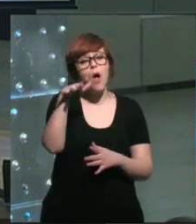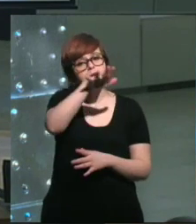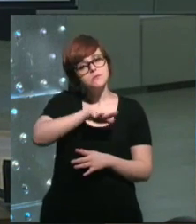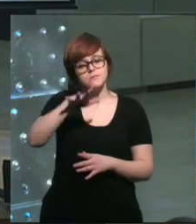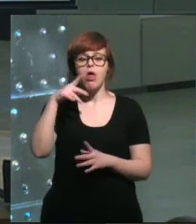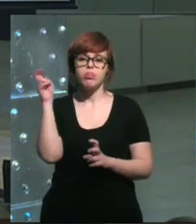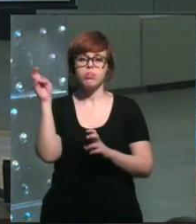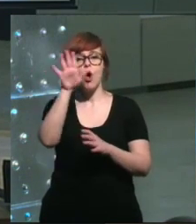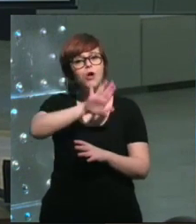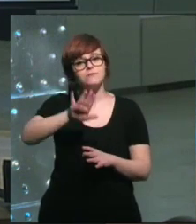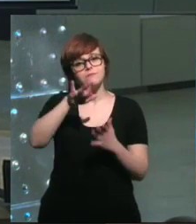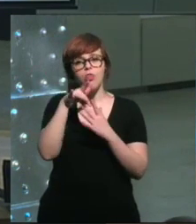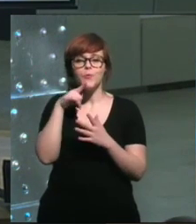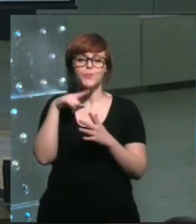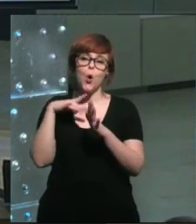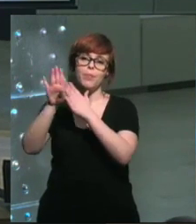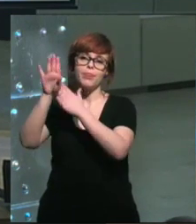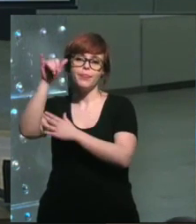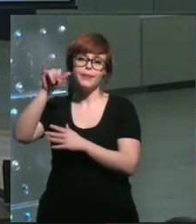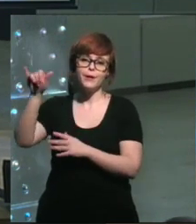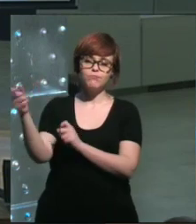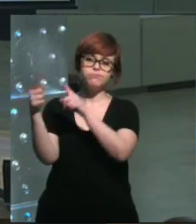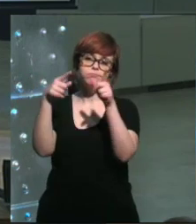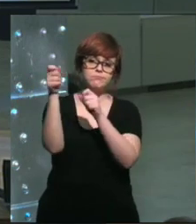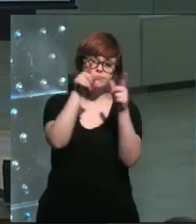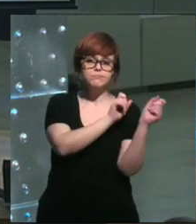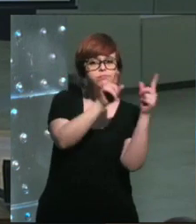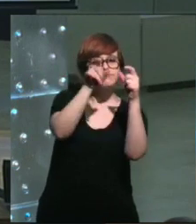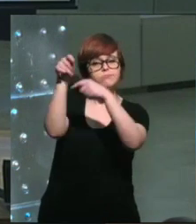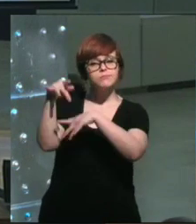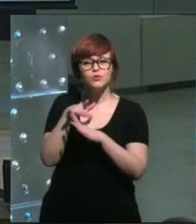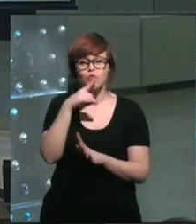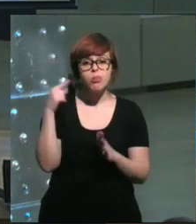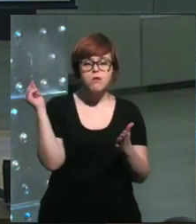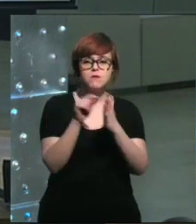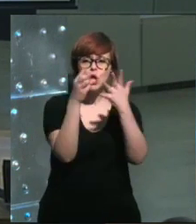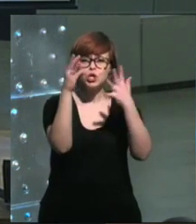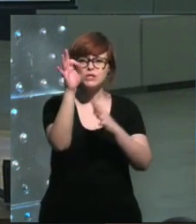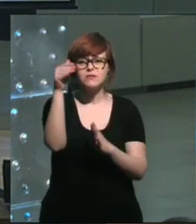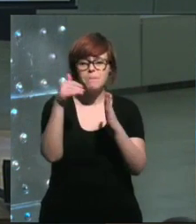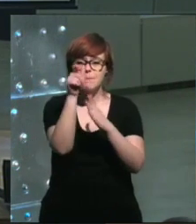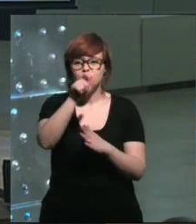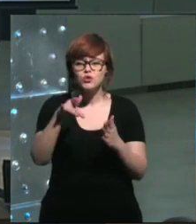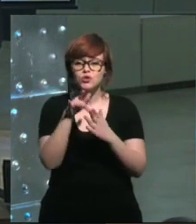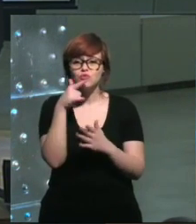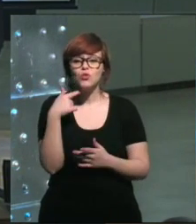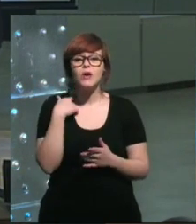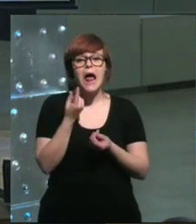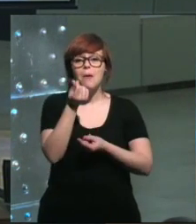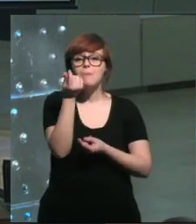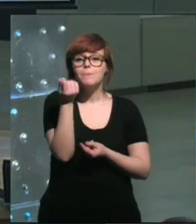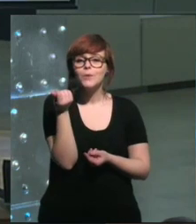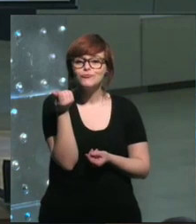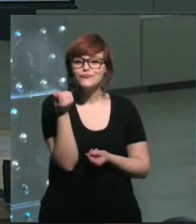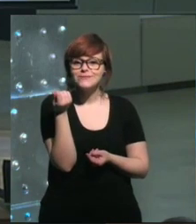de los estados limítrofes, y era un estado clave. Y aparecieron 80.000 personas. El coste de la entrada era la información y sus datos